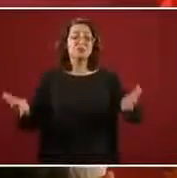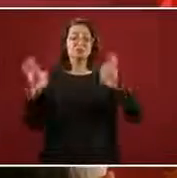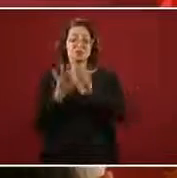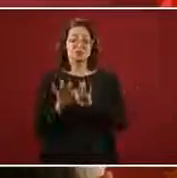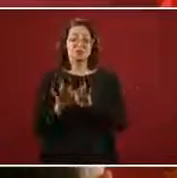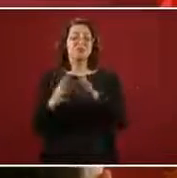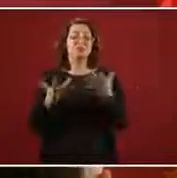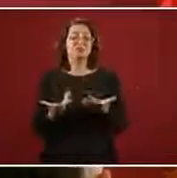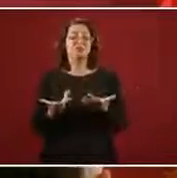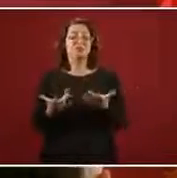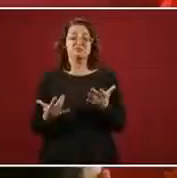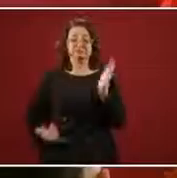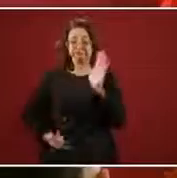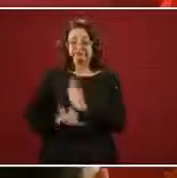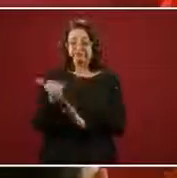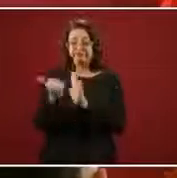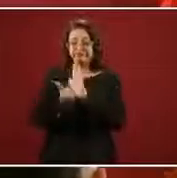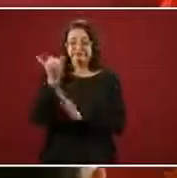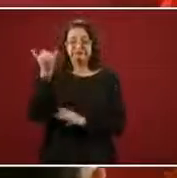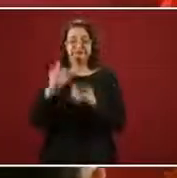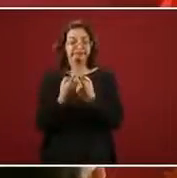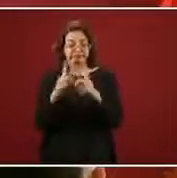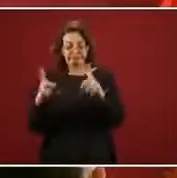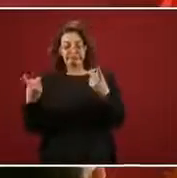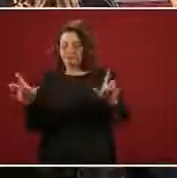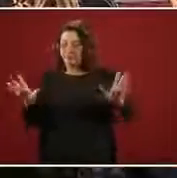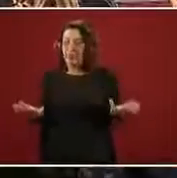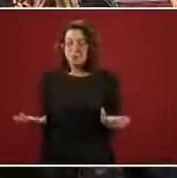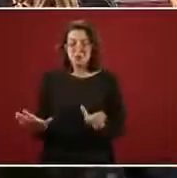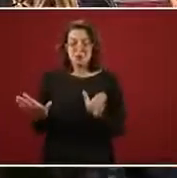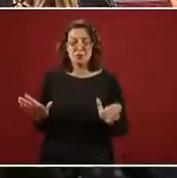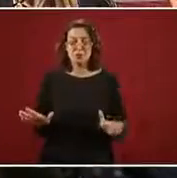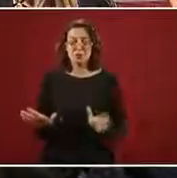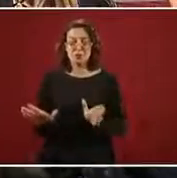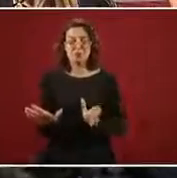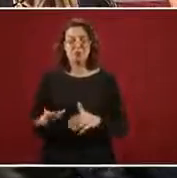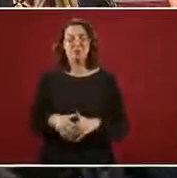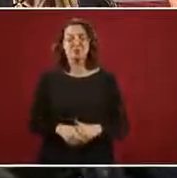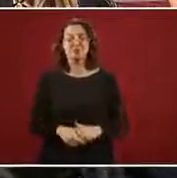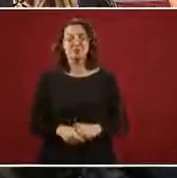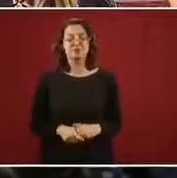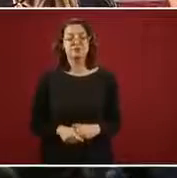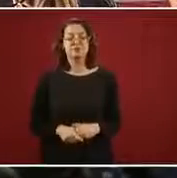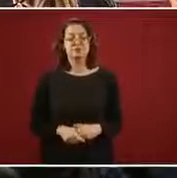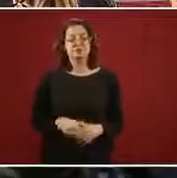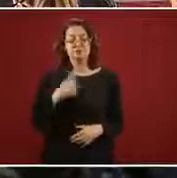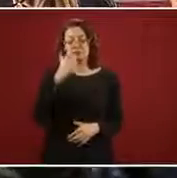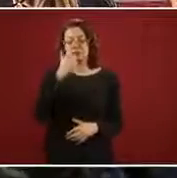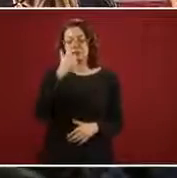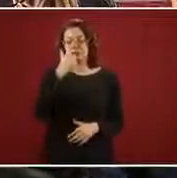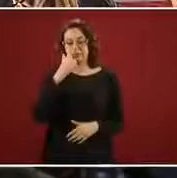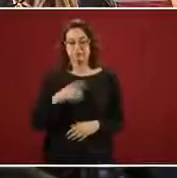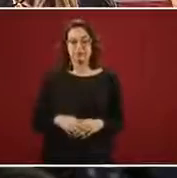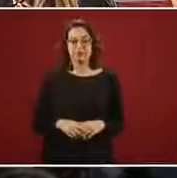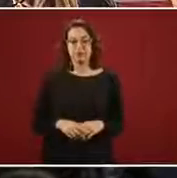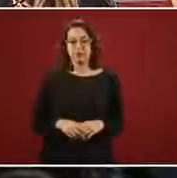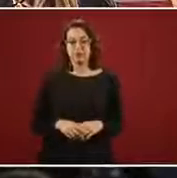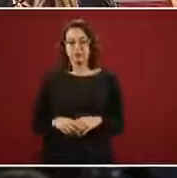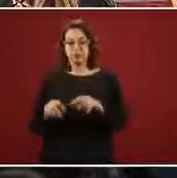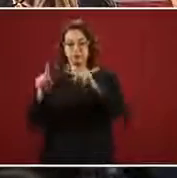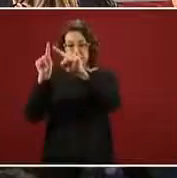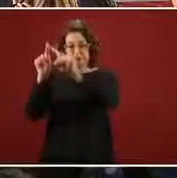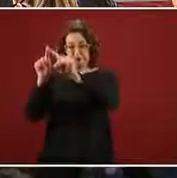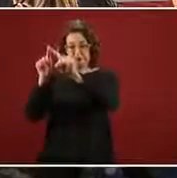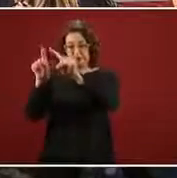este desarrollo. Entonces, ya de Valladolid a Tulum,